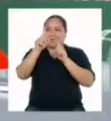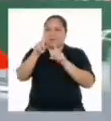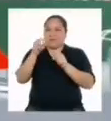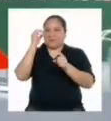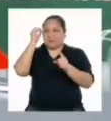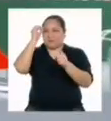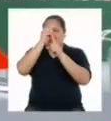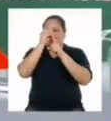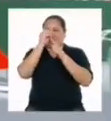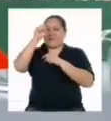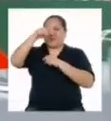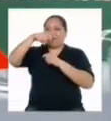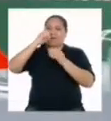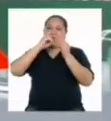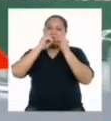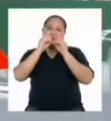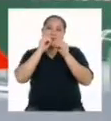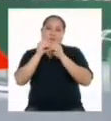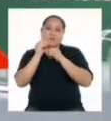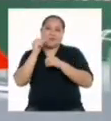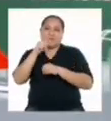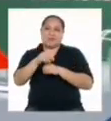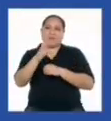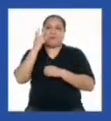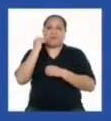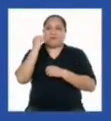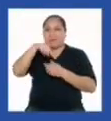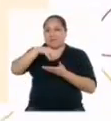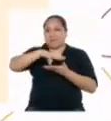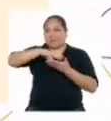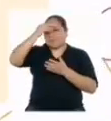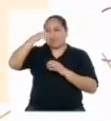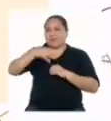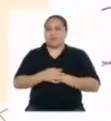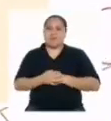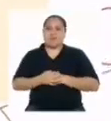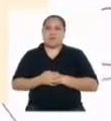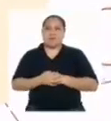preguntas retadoras que debíamos responder en nuestra experiencia de aprendizaje.